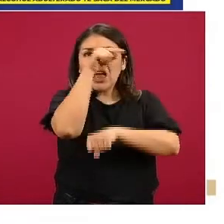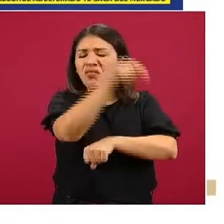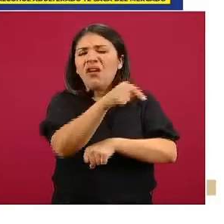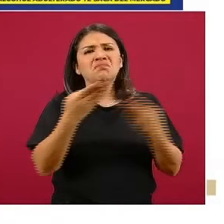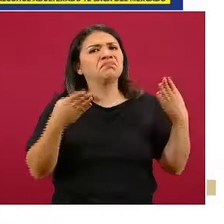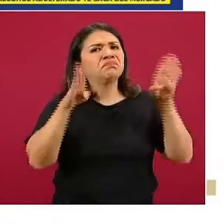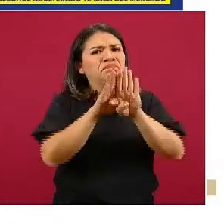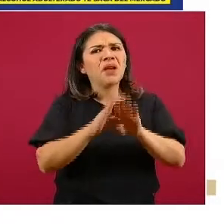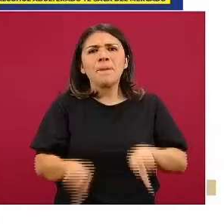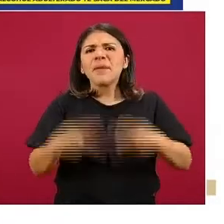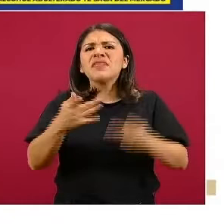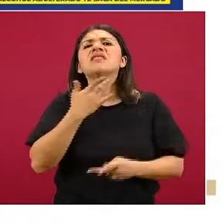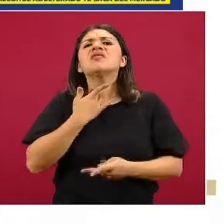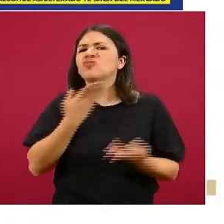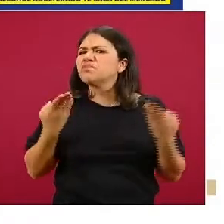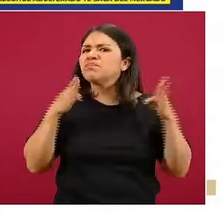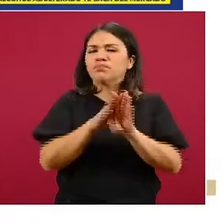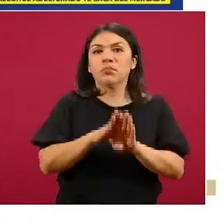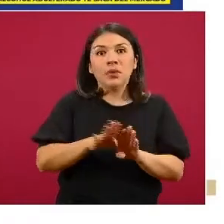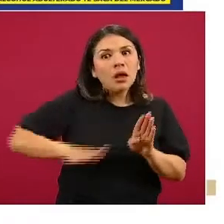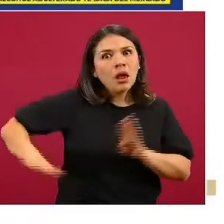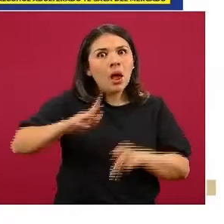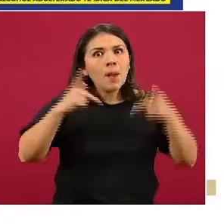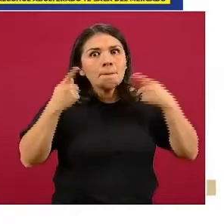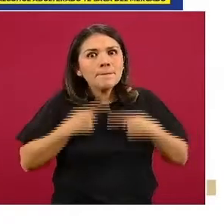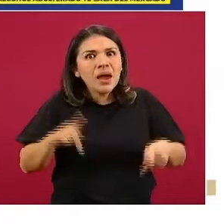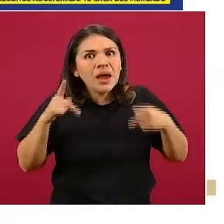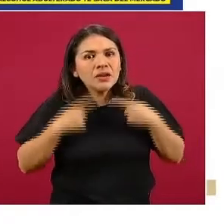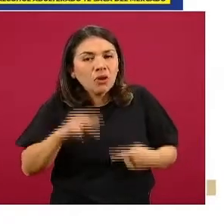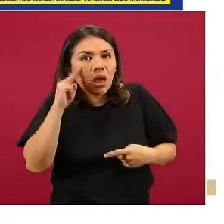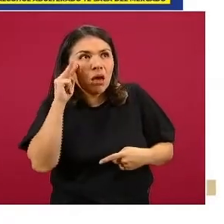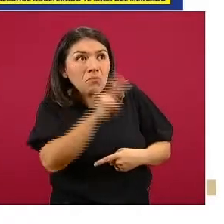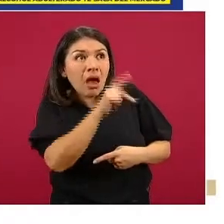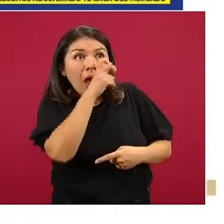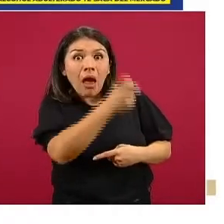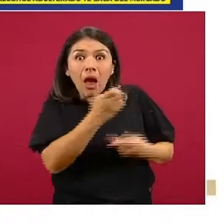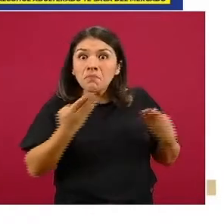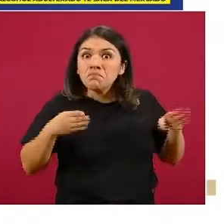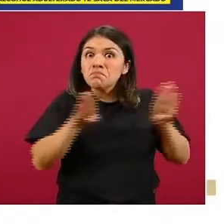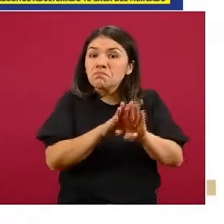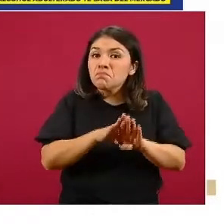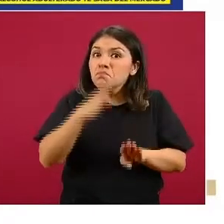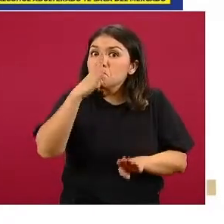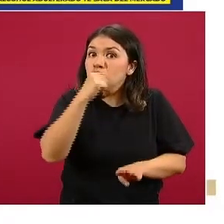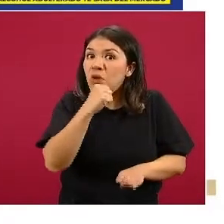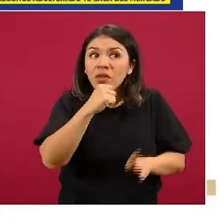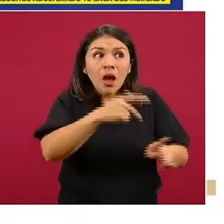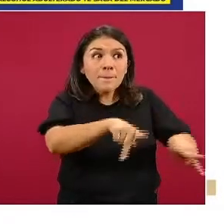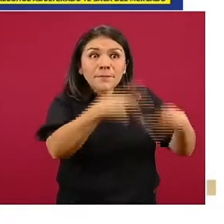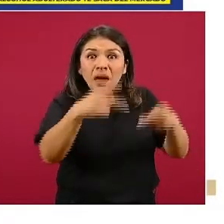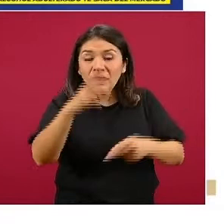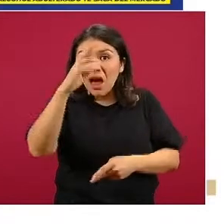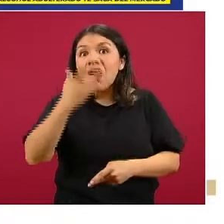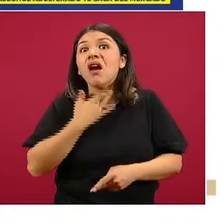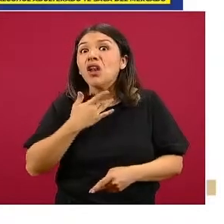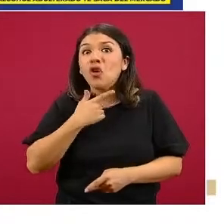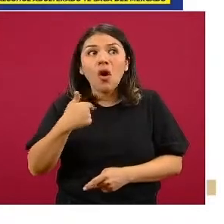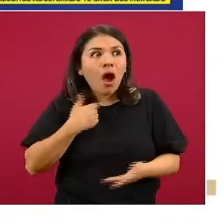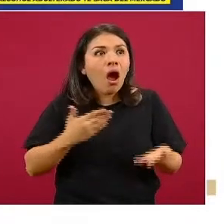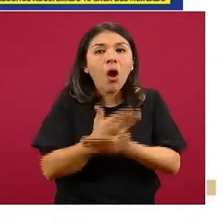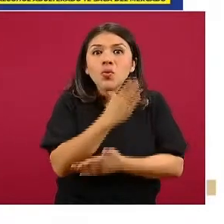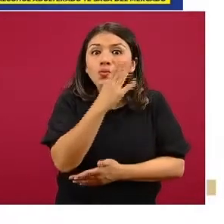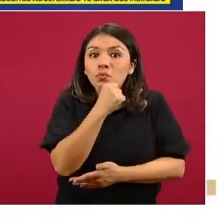Fue interesante ver lo que sucedió con la población en el momento en que se vieron pues impedidos de tener el acceso al que estaban acostumbrados,